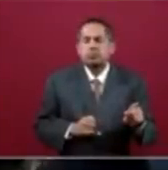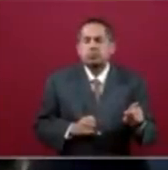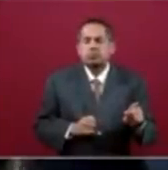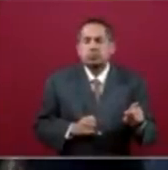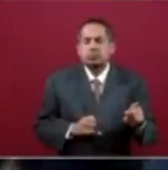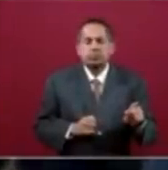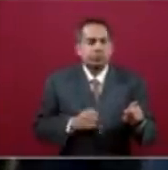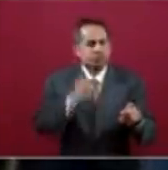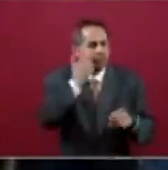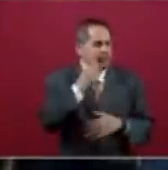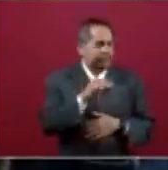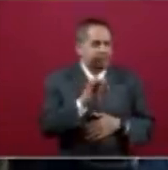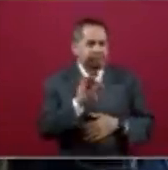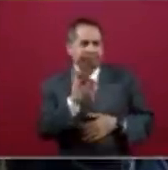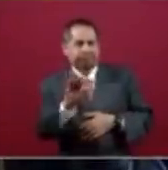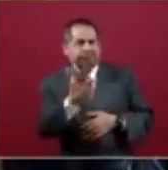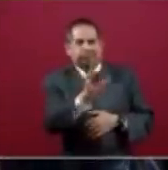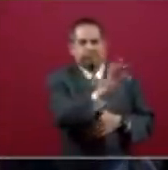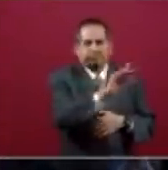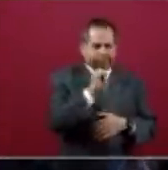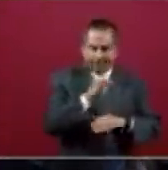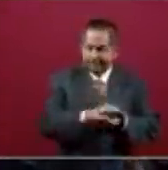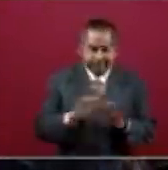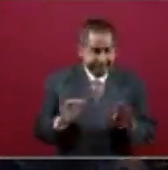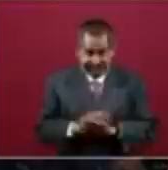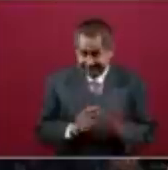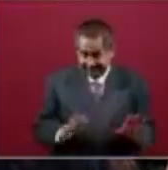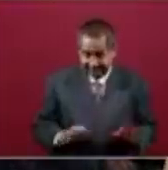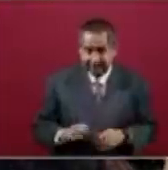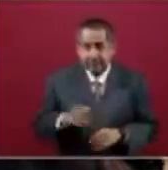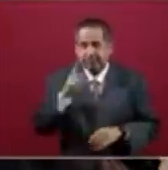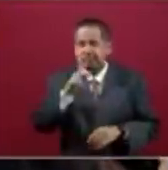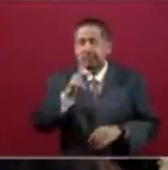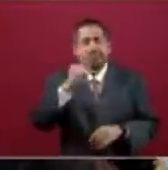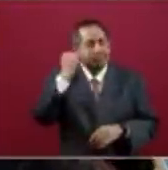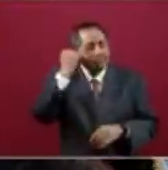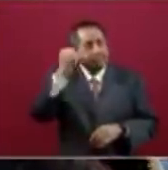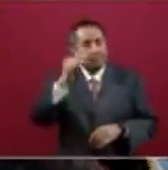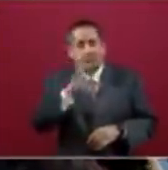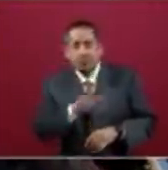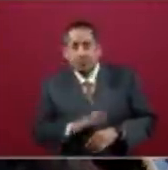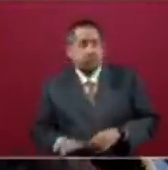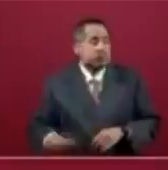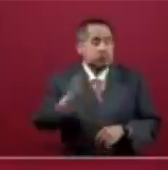cucar a nadie, pero si todos los gobernantes